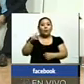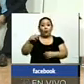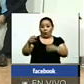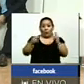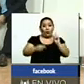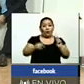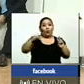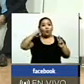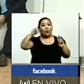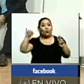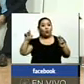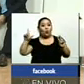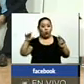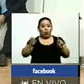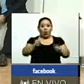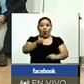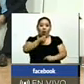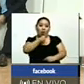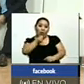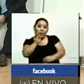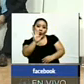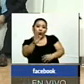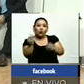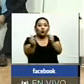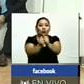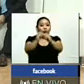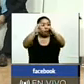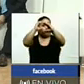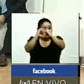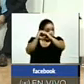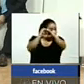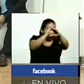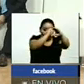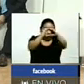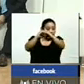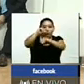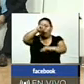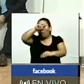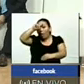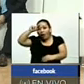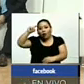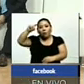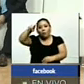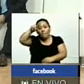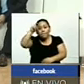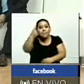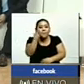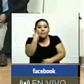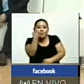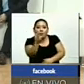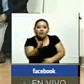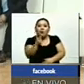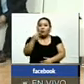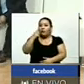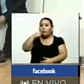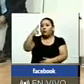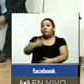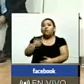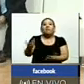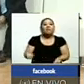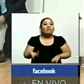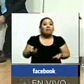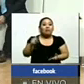Julio, que él junto a su camarógrafo, ellos trabajan arduamente para mostrarnos las imágenes y la realidad, en este